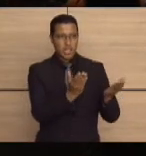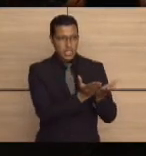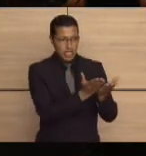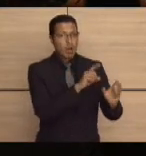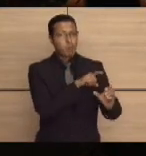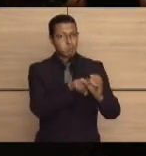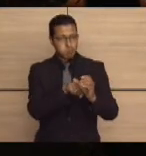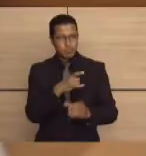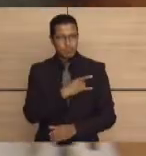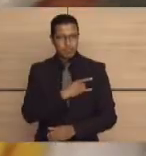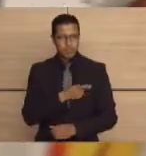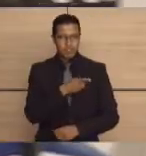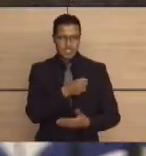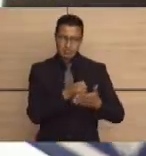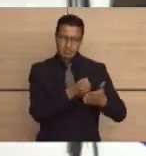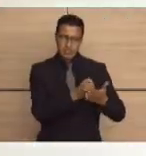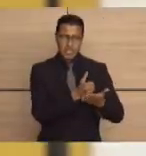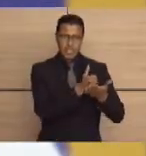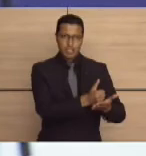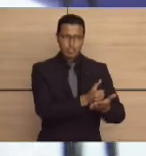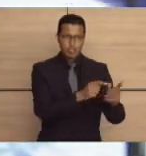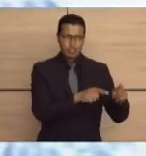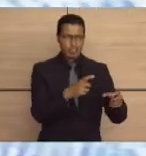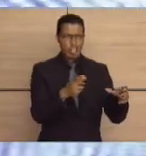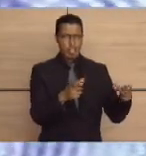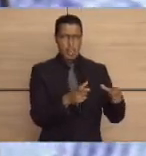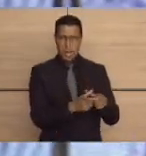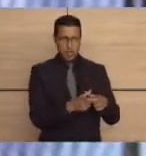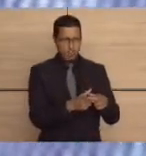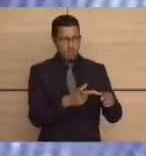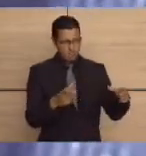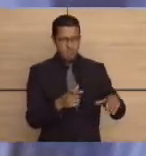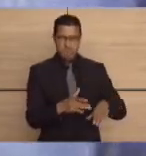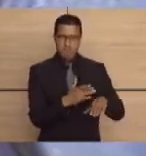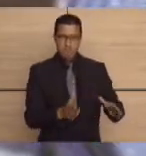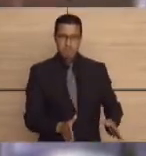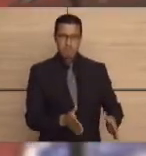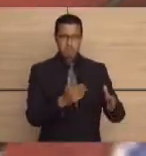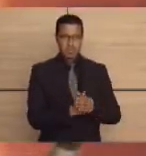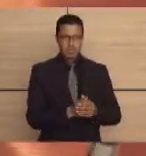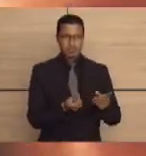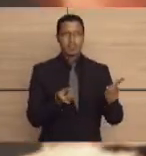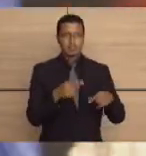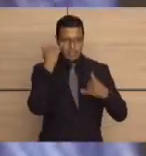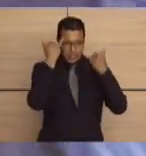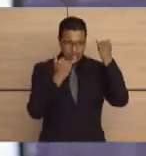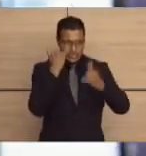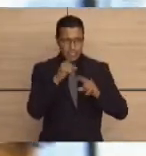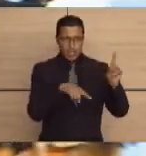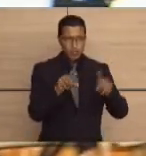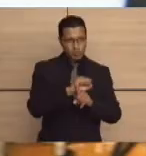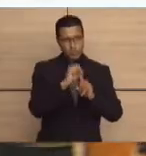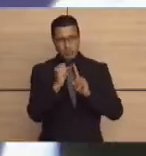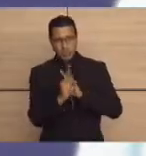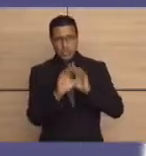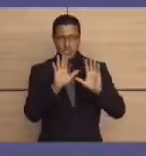superior y trabaja para mitigar la deserción universitaria. Además, promueve iniciativas para fortalecer capacidades psicosociales,